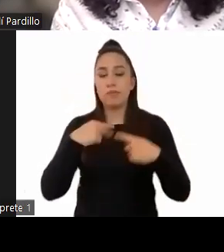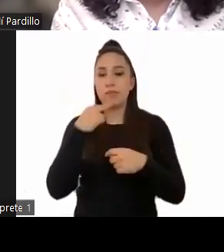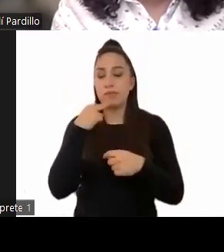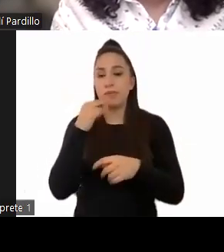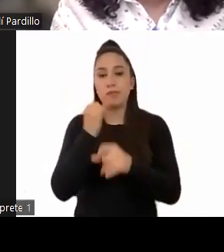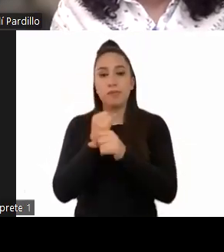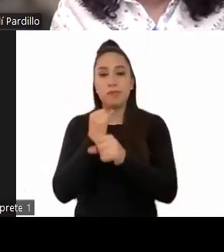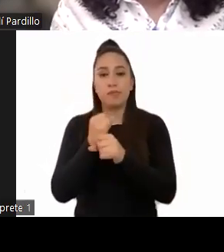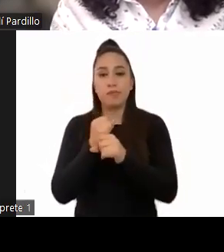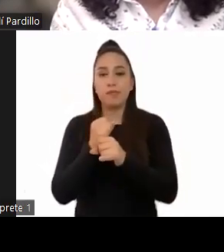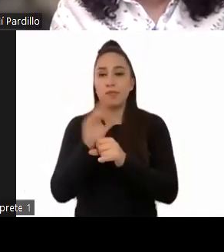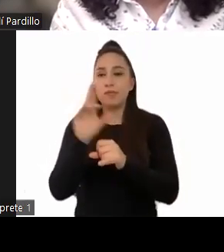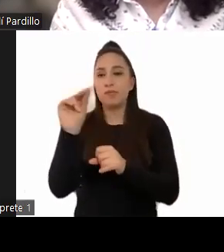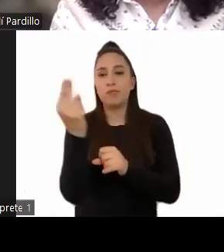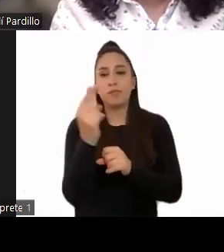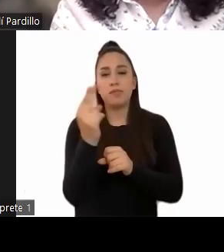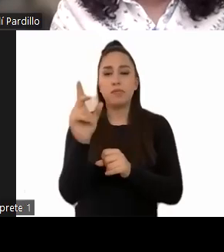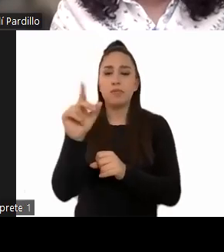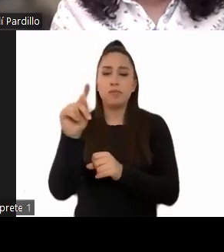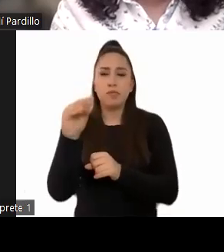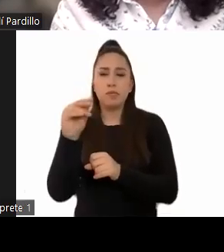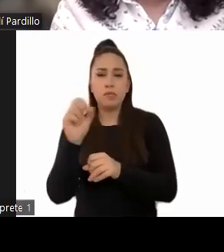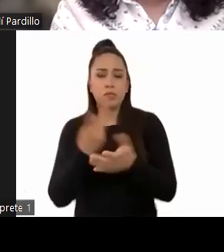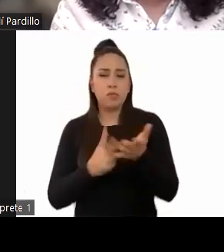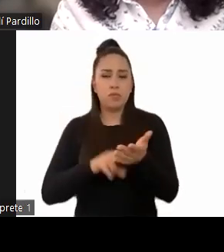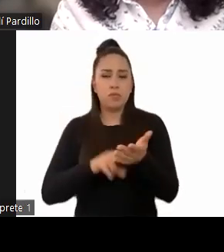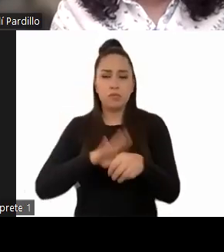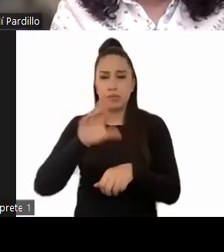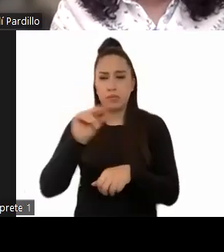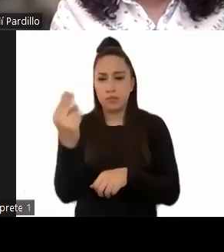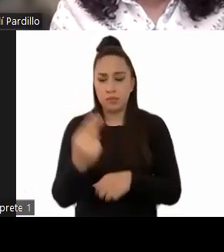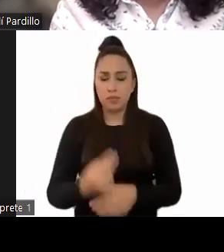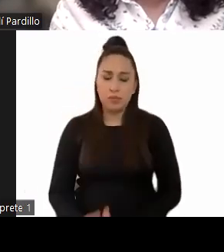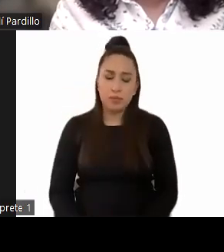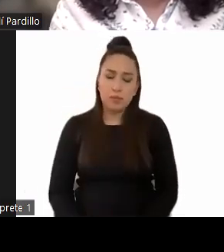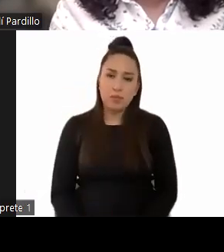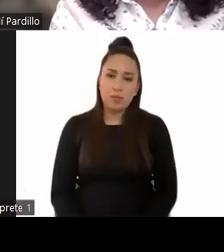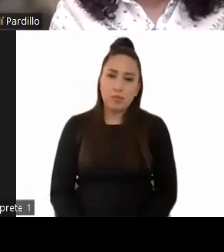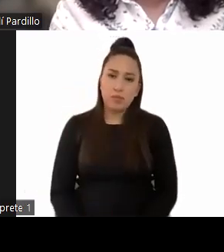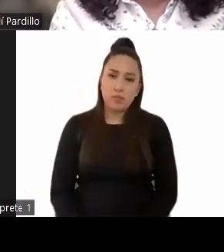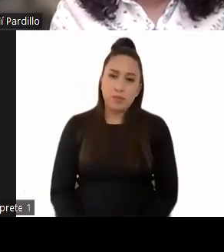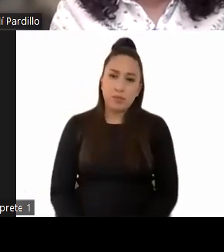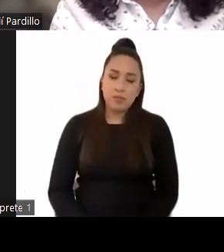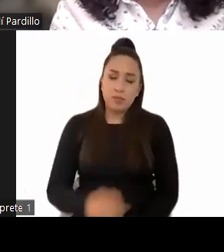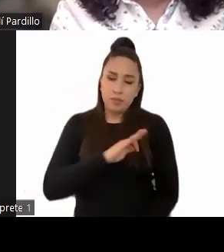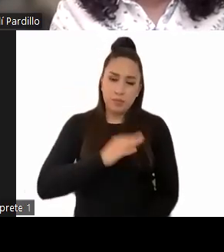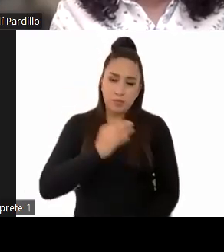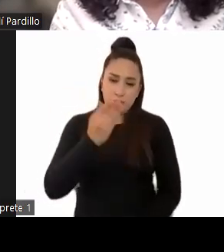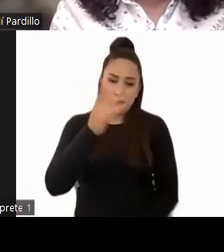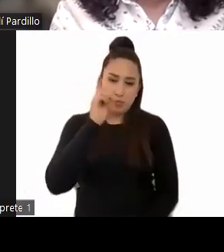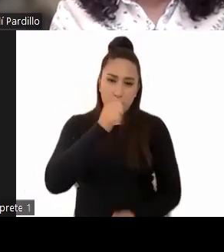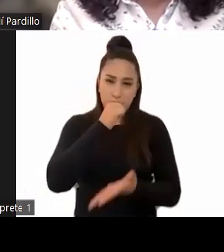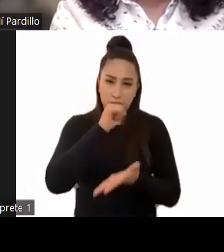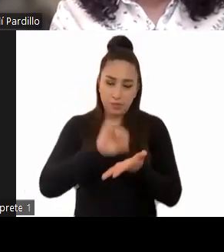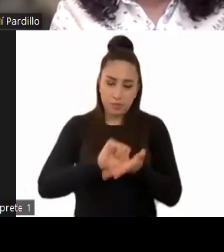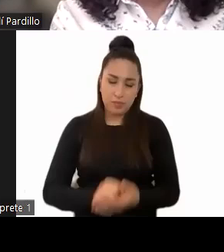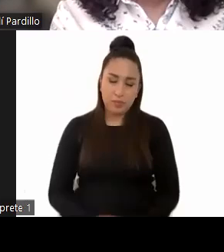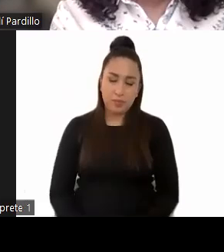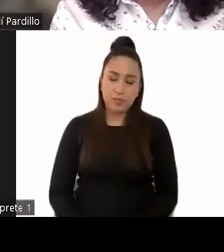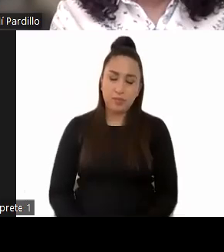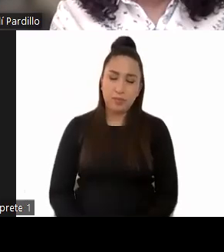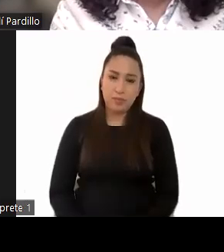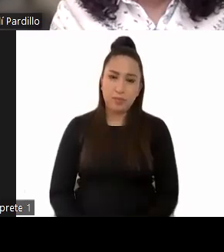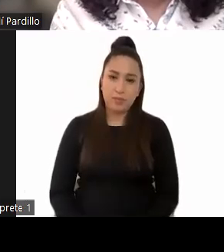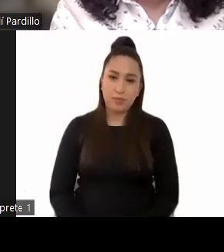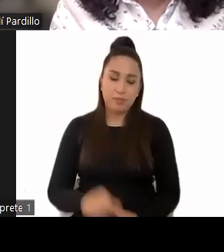requieran contratar ningún servicio adicional de telefonía móvil. Muchas felicidades, diputada. Es cuanto.